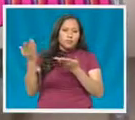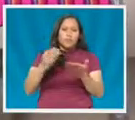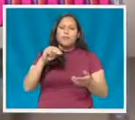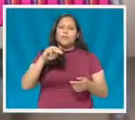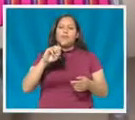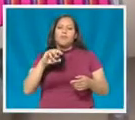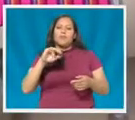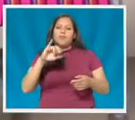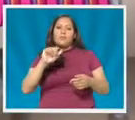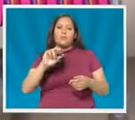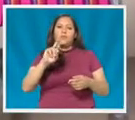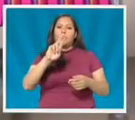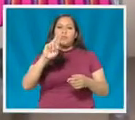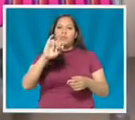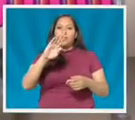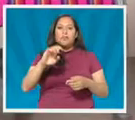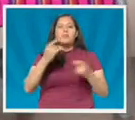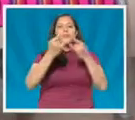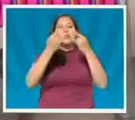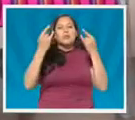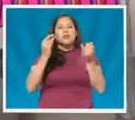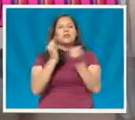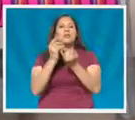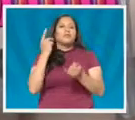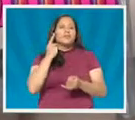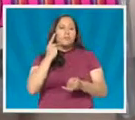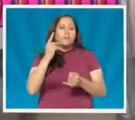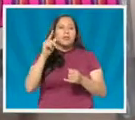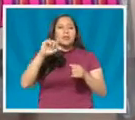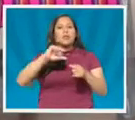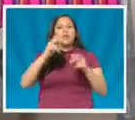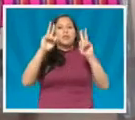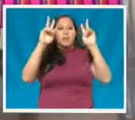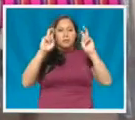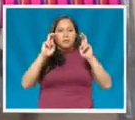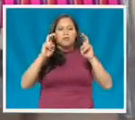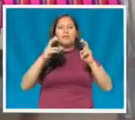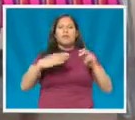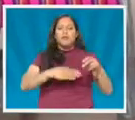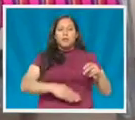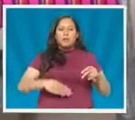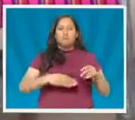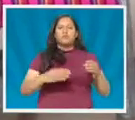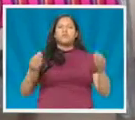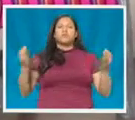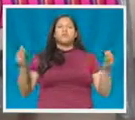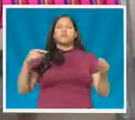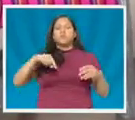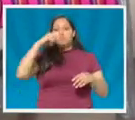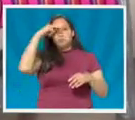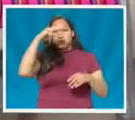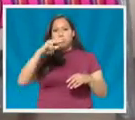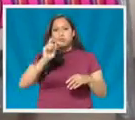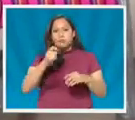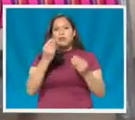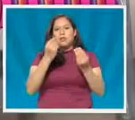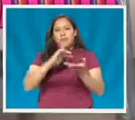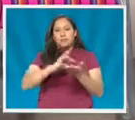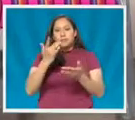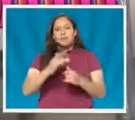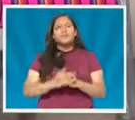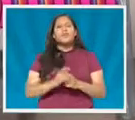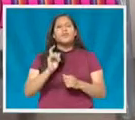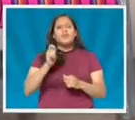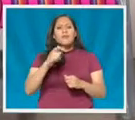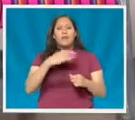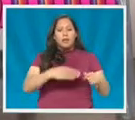Mónica Uribe, quien es historiadora y politóloga, y el día de hoy pues, nos viene a hablar del budismo en México. ¿Cómo estás, Moni? Buenos Muy días. bien, muchísimas gracias. Oye,